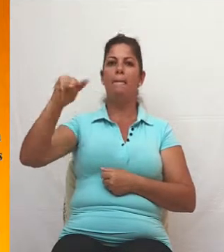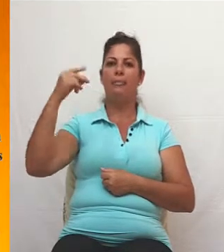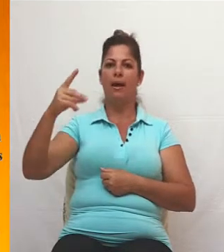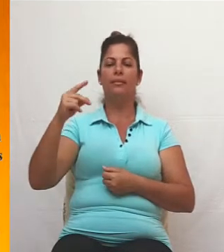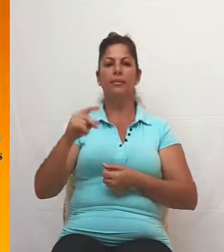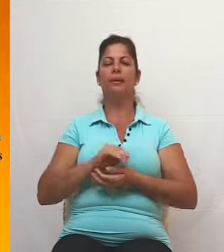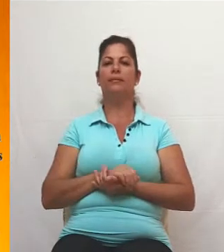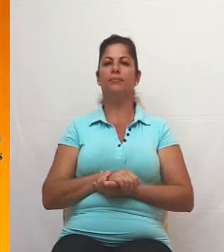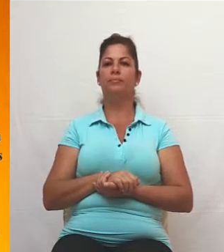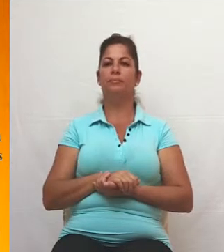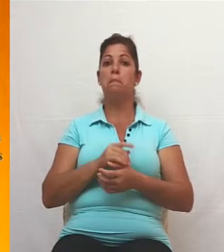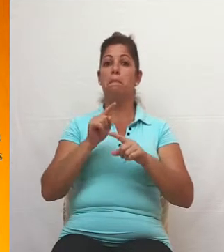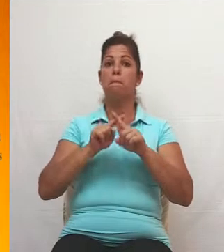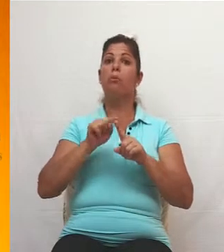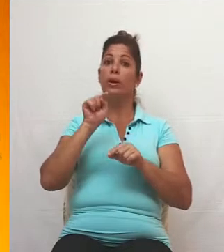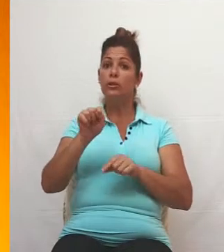su práctica